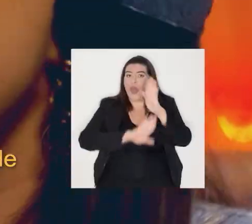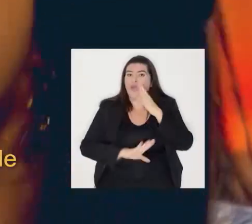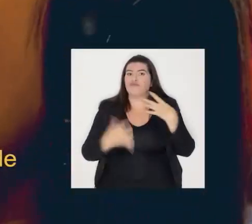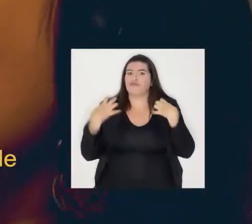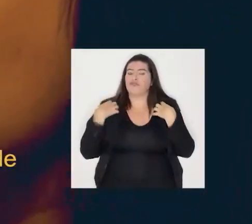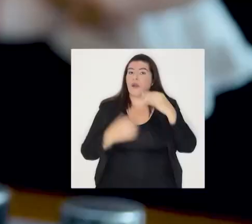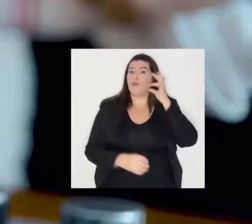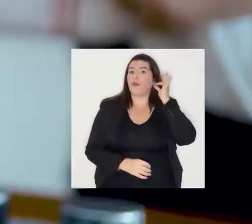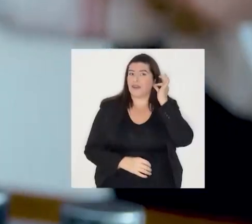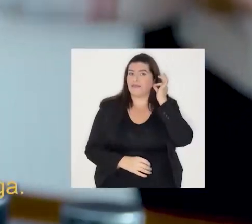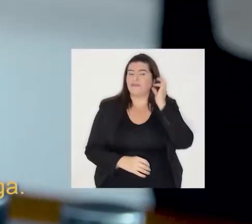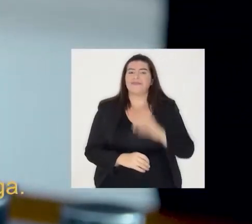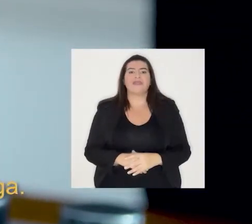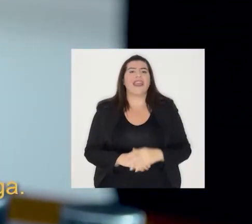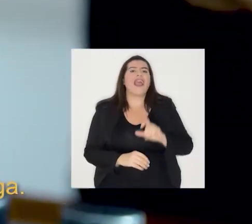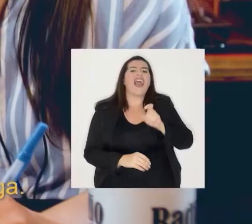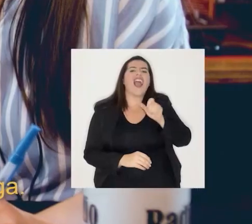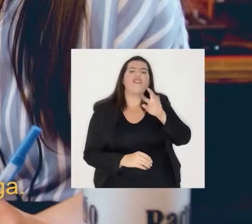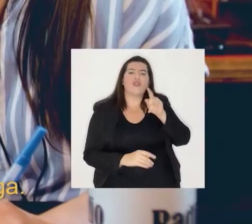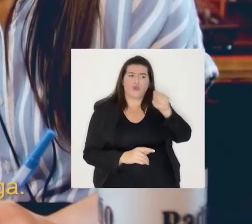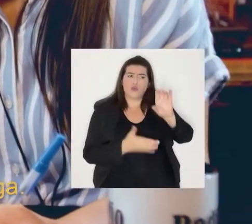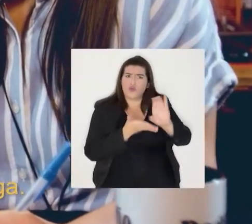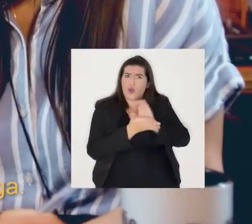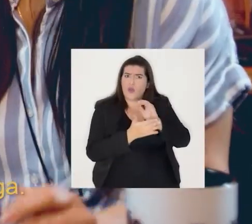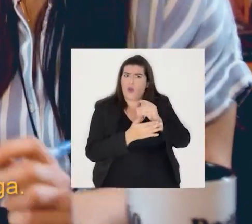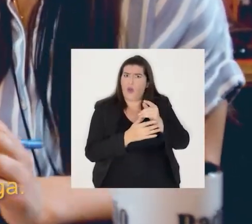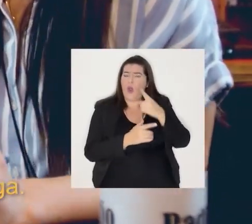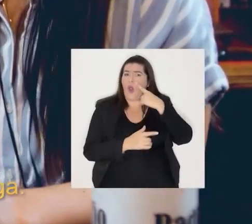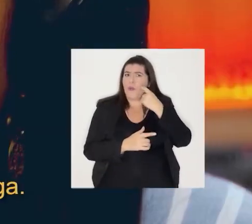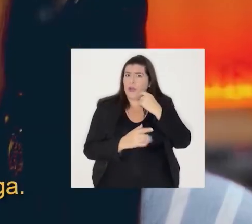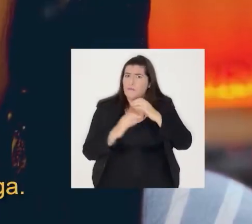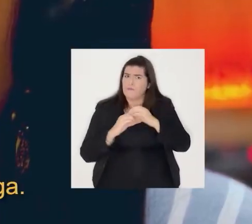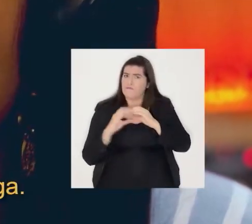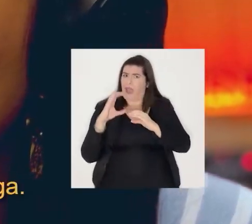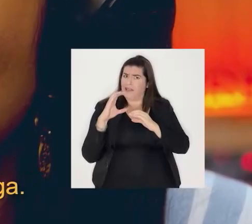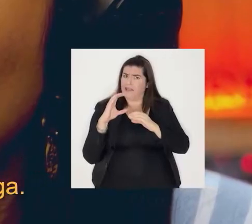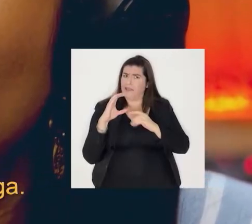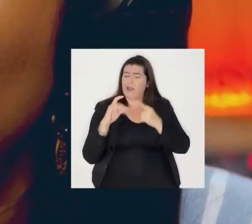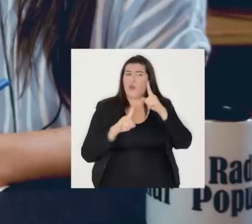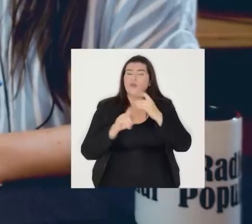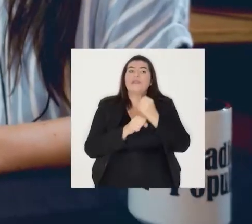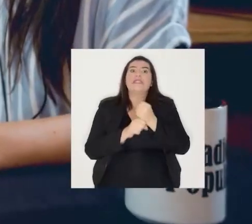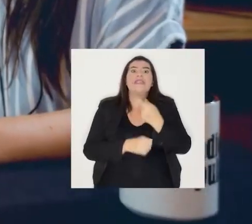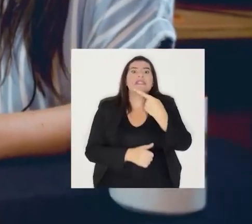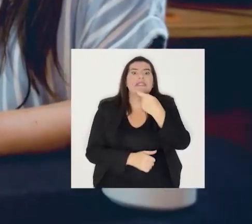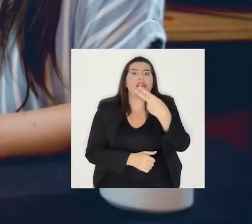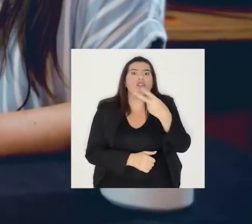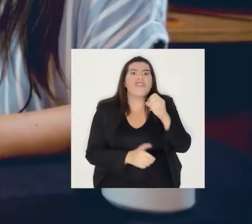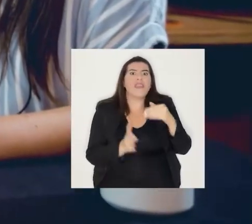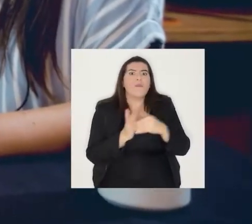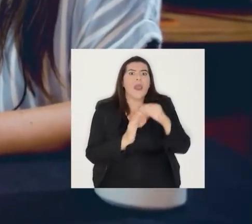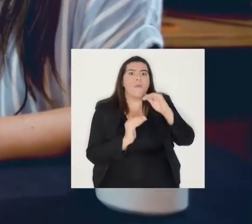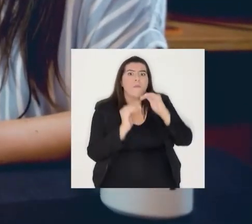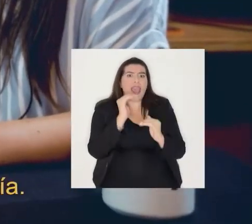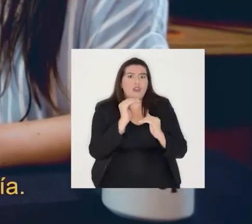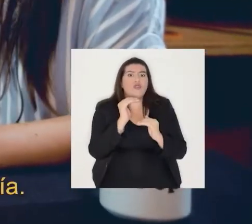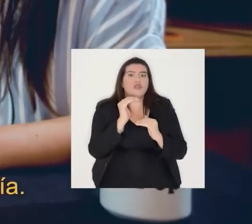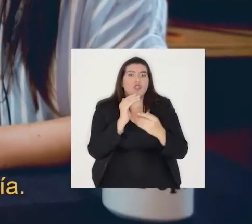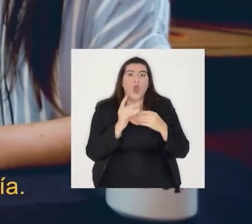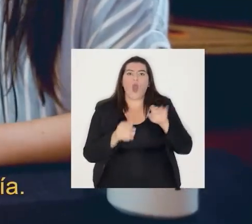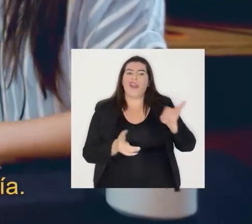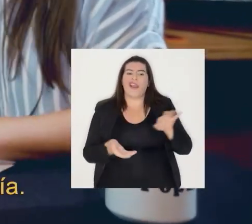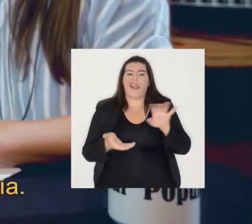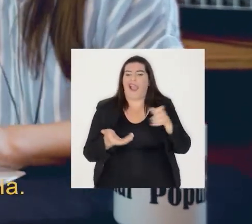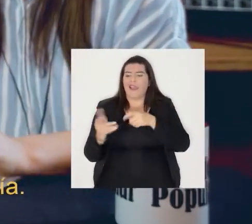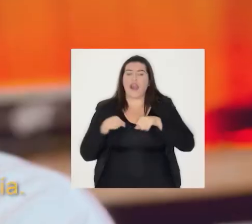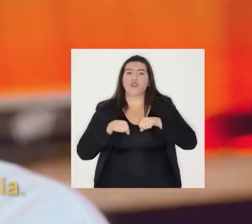lo hacen las mujeres Gabriela te han pagado menos que a tus compañeros hombres en alguna pega 120 mil pesos menos gano yo como